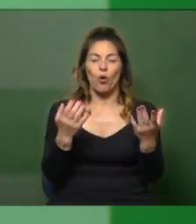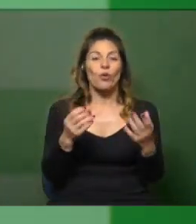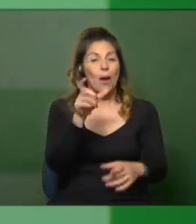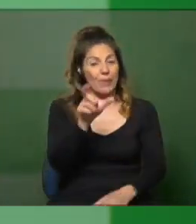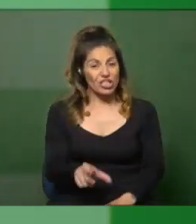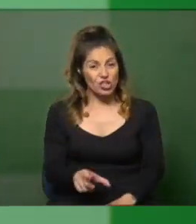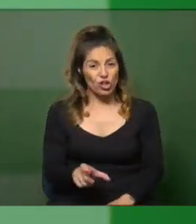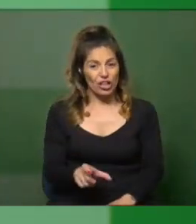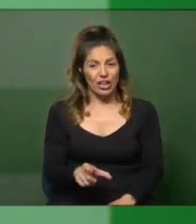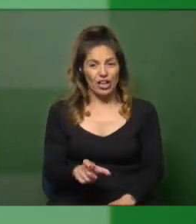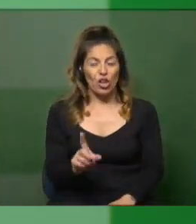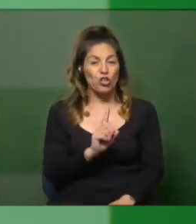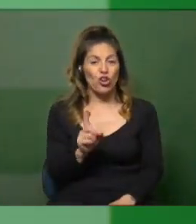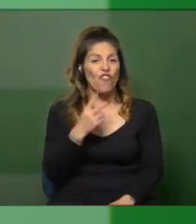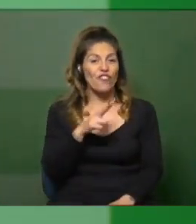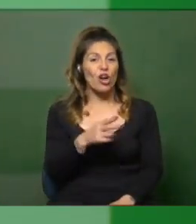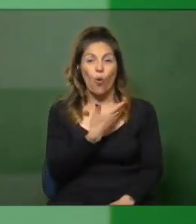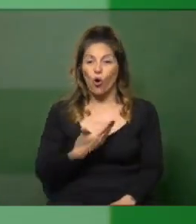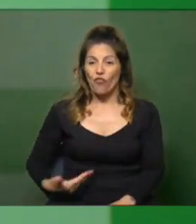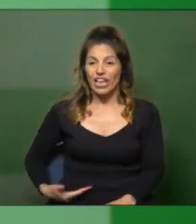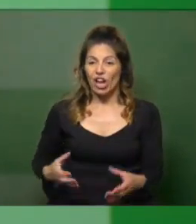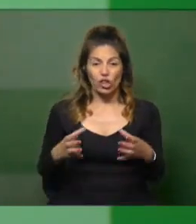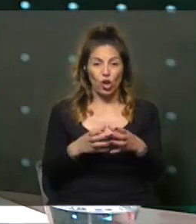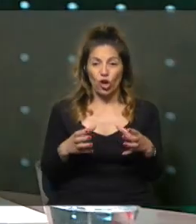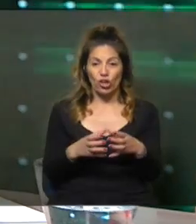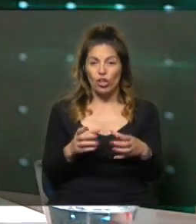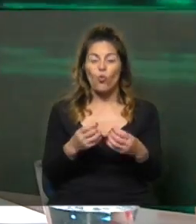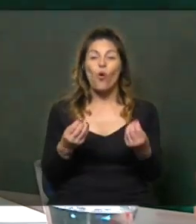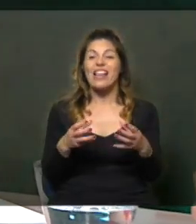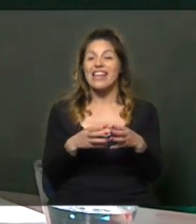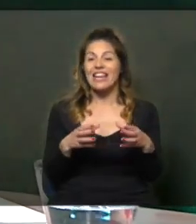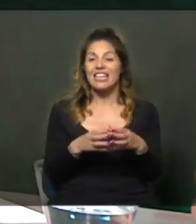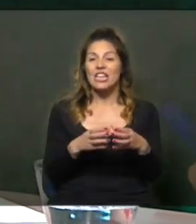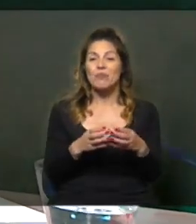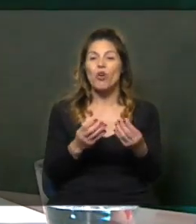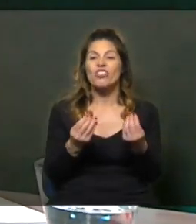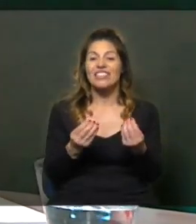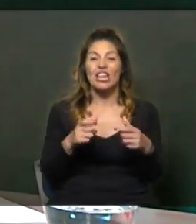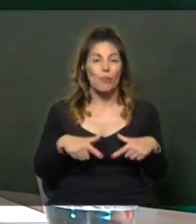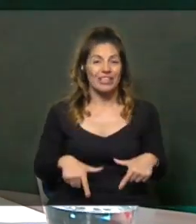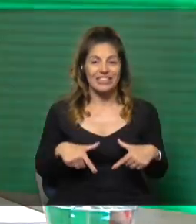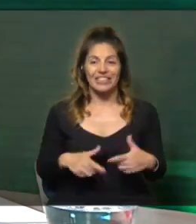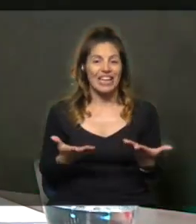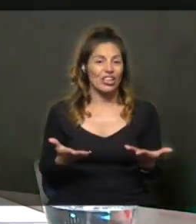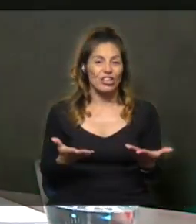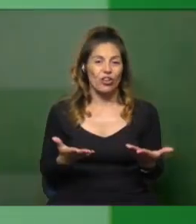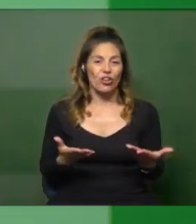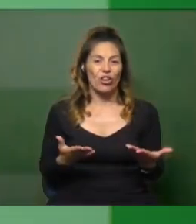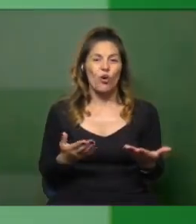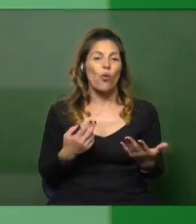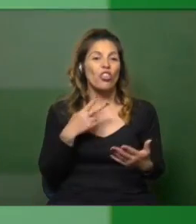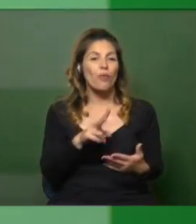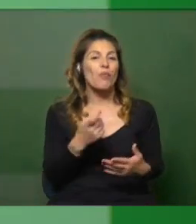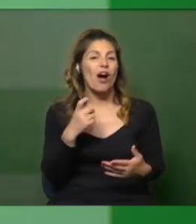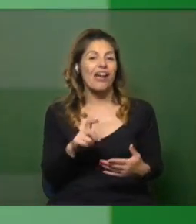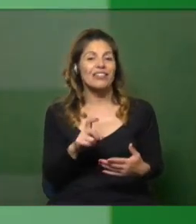persona porque no no veo todavía un colectivo detrás Cuál es el equipo quiénes van a ocupar bien los ministerios un saben otos cada vez que vemos a alguien